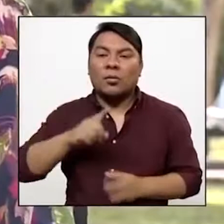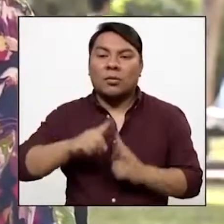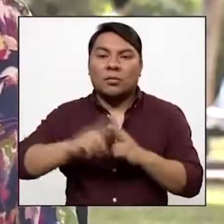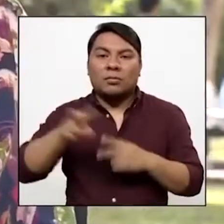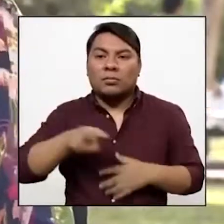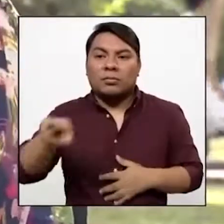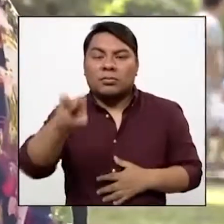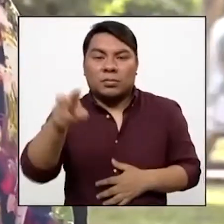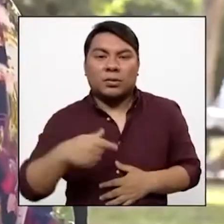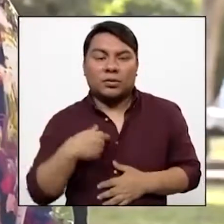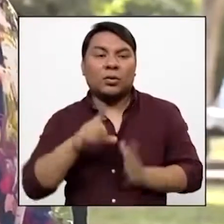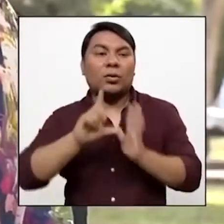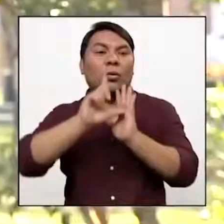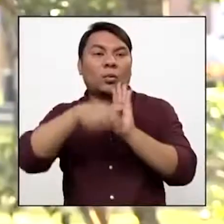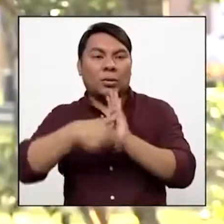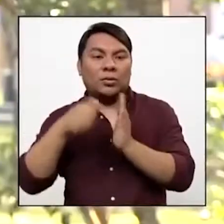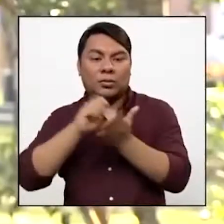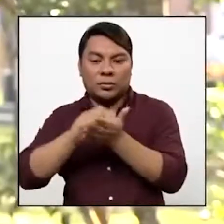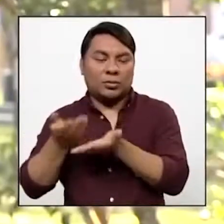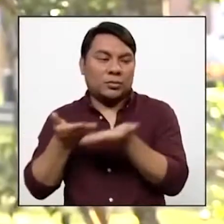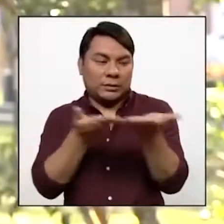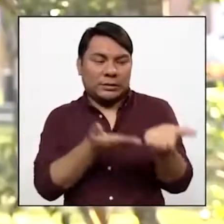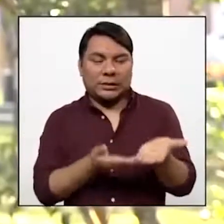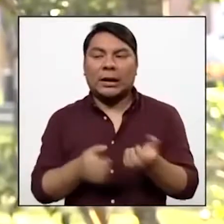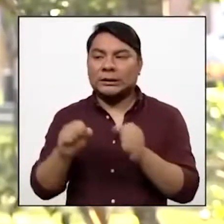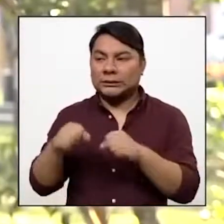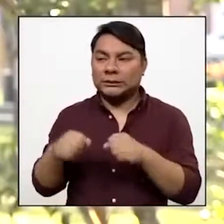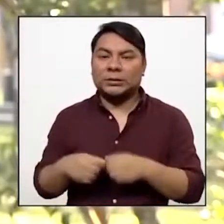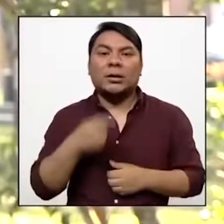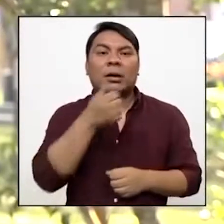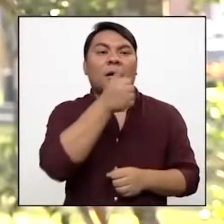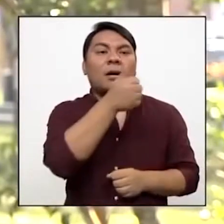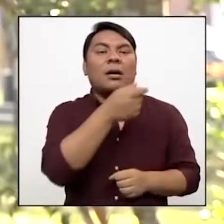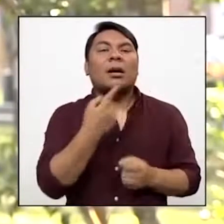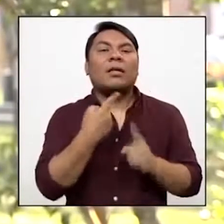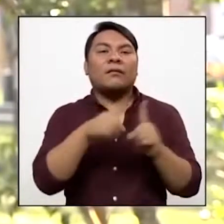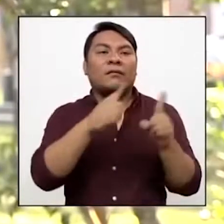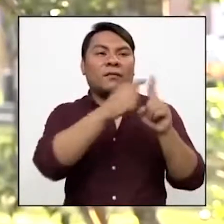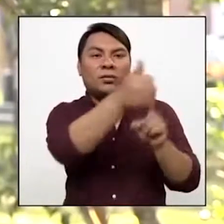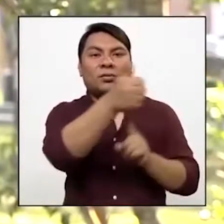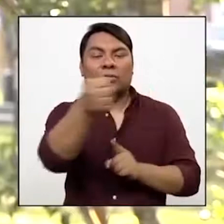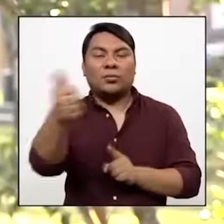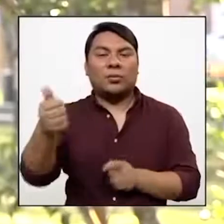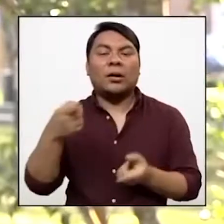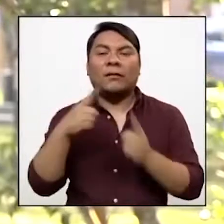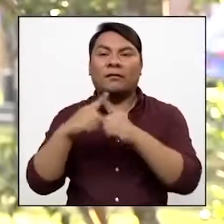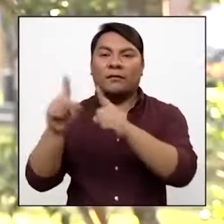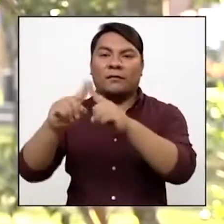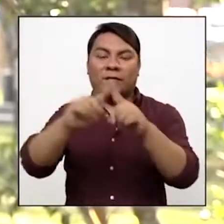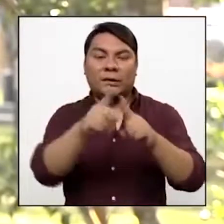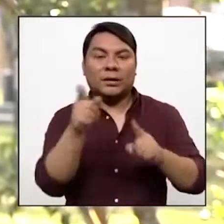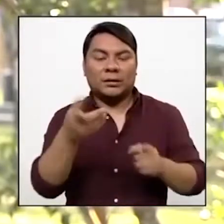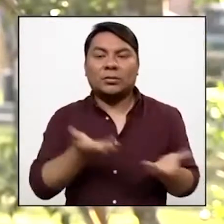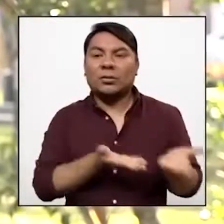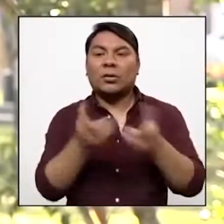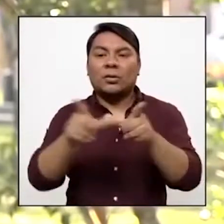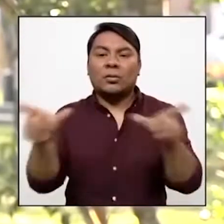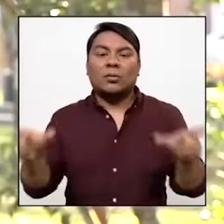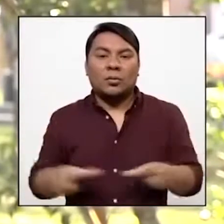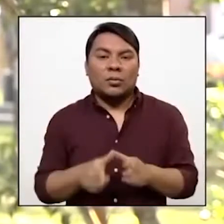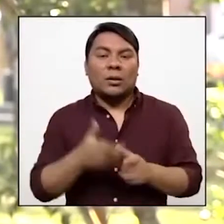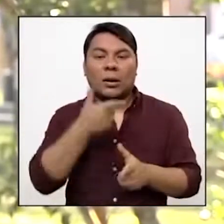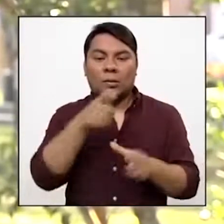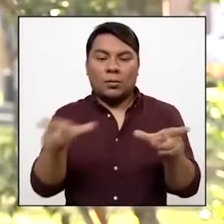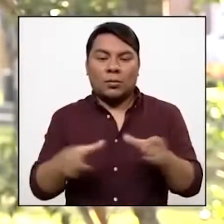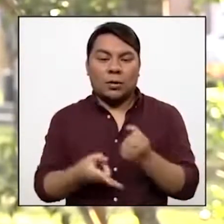Sería interesantísimo. Así es, para que cada uno, de acuerdo a sus habilidades, pueda, evacuar a un sitio seguro. Y